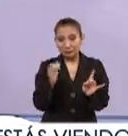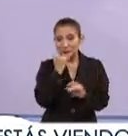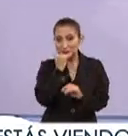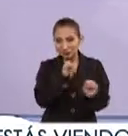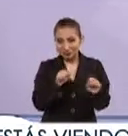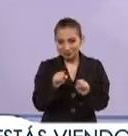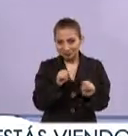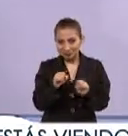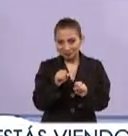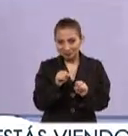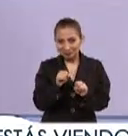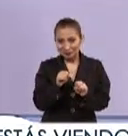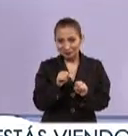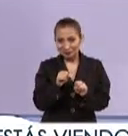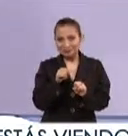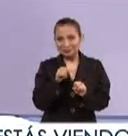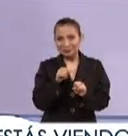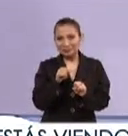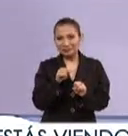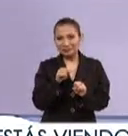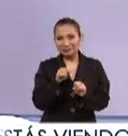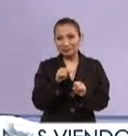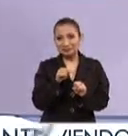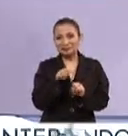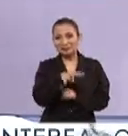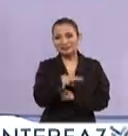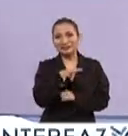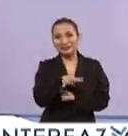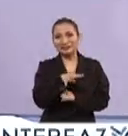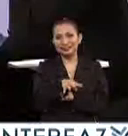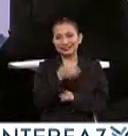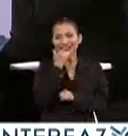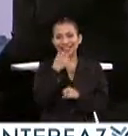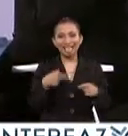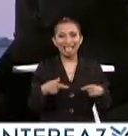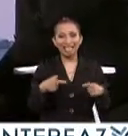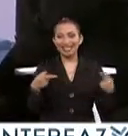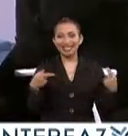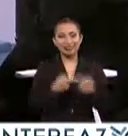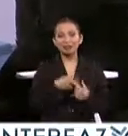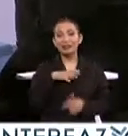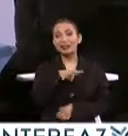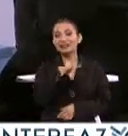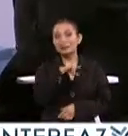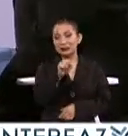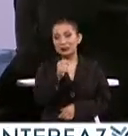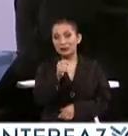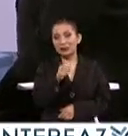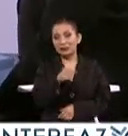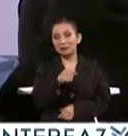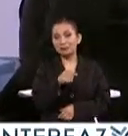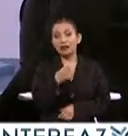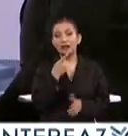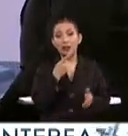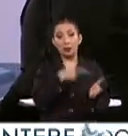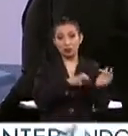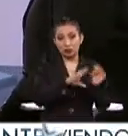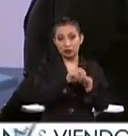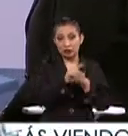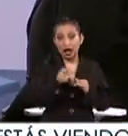¿El sismo qué dije? 19, 17. 17. 19. Me confundieron. Del 19 al 19, del 85 al